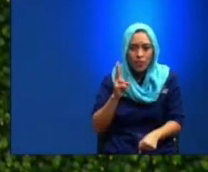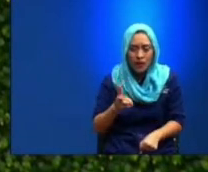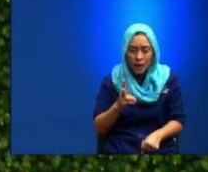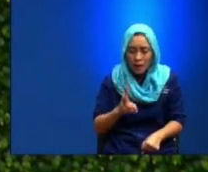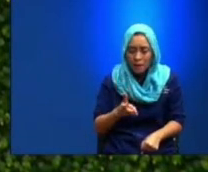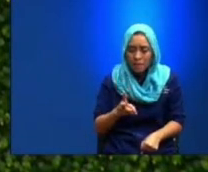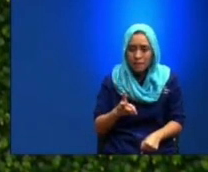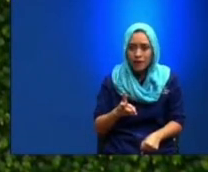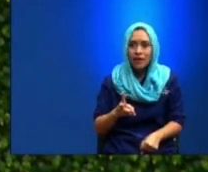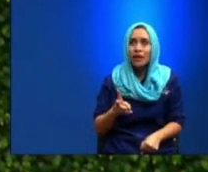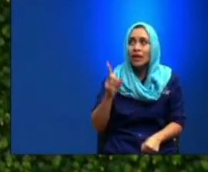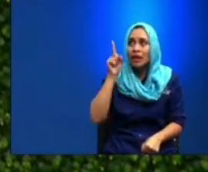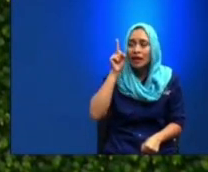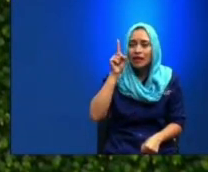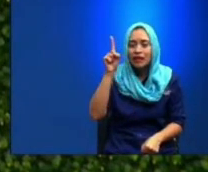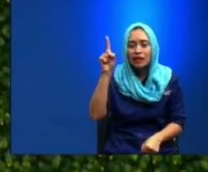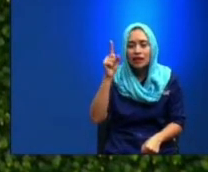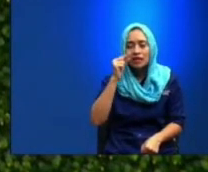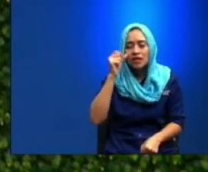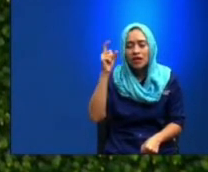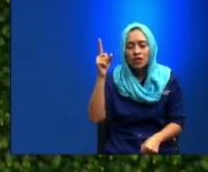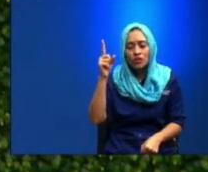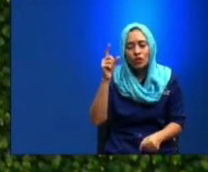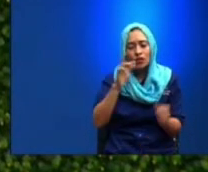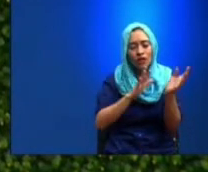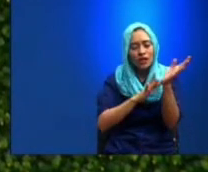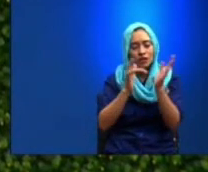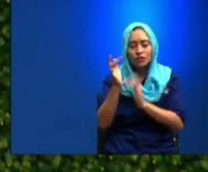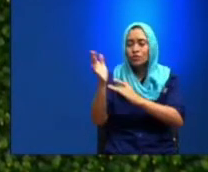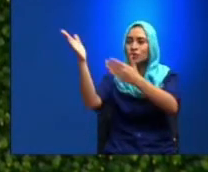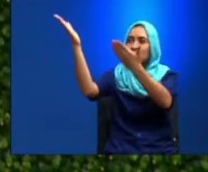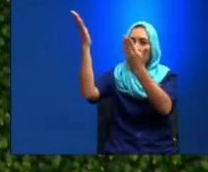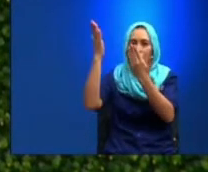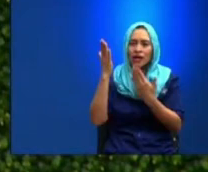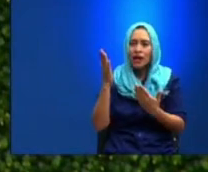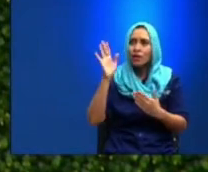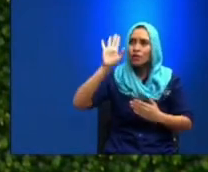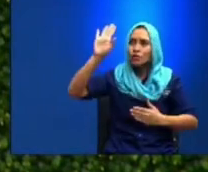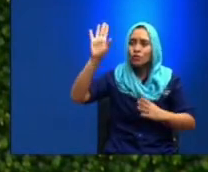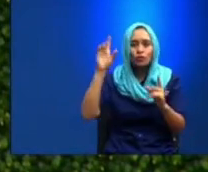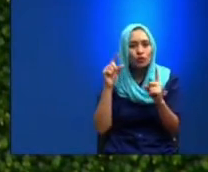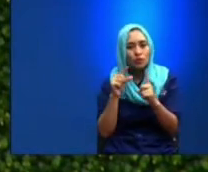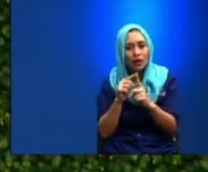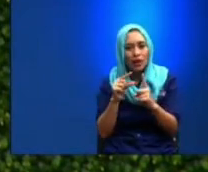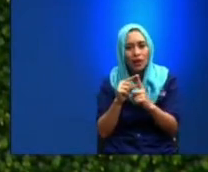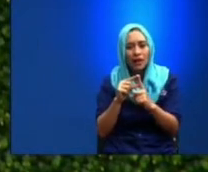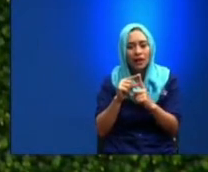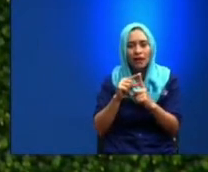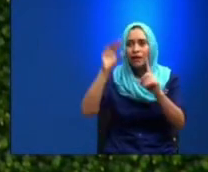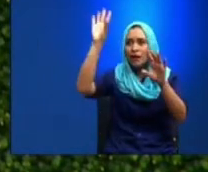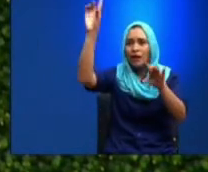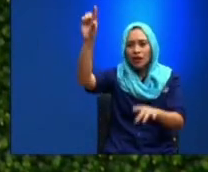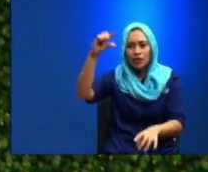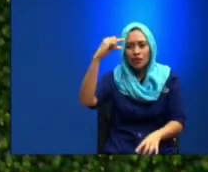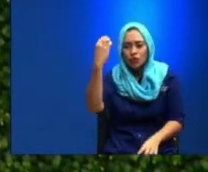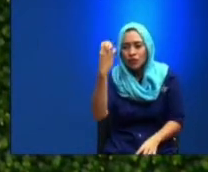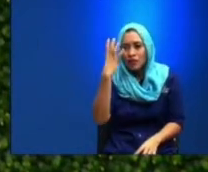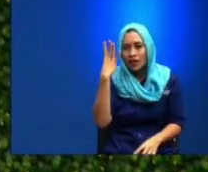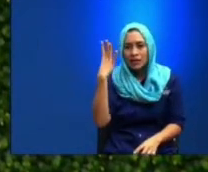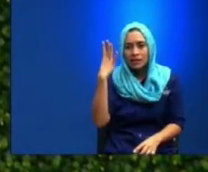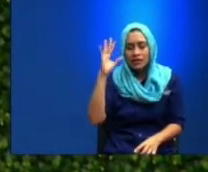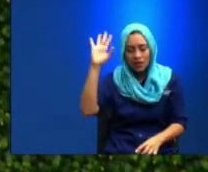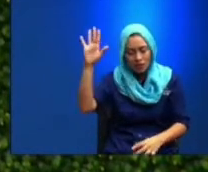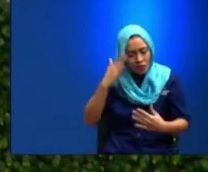hayan permanecido señor en el nombre de jesús danos tu palabra danos función tu gracia tu misericordia tu piedad